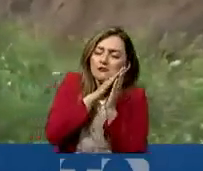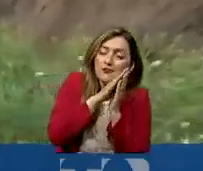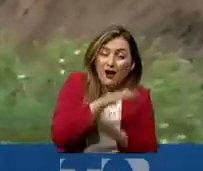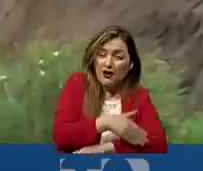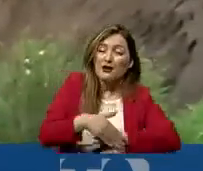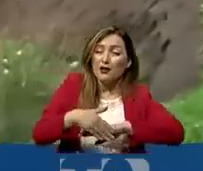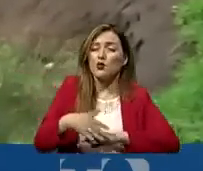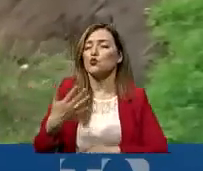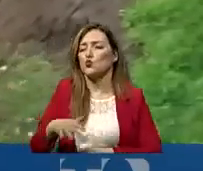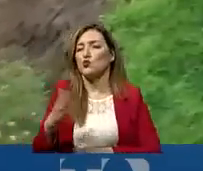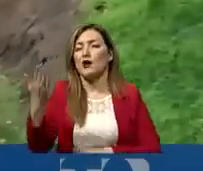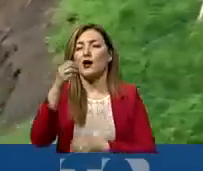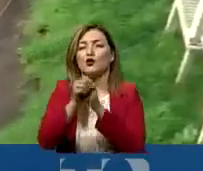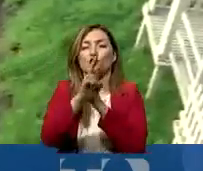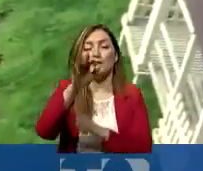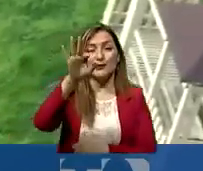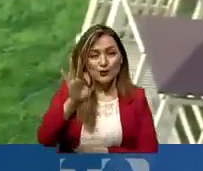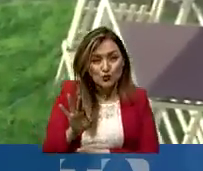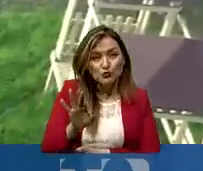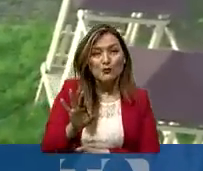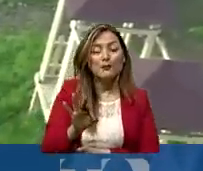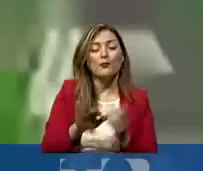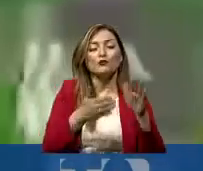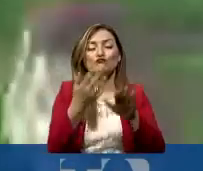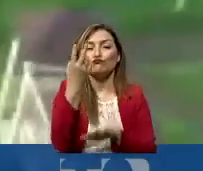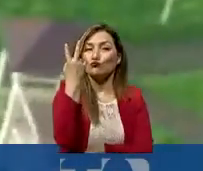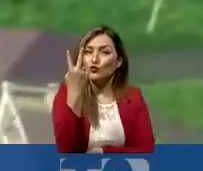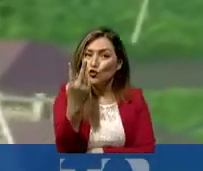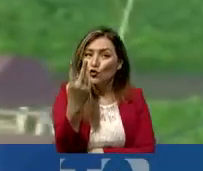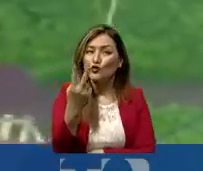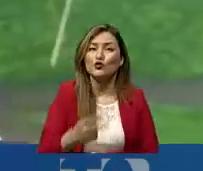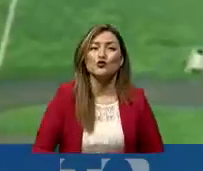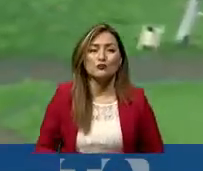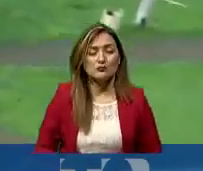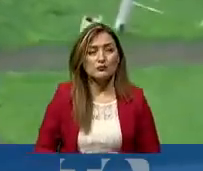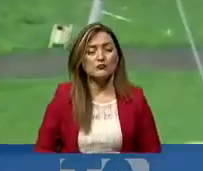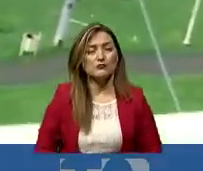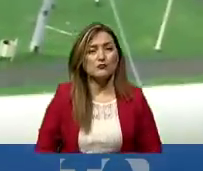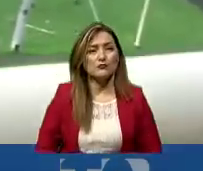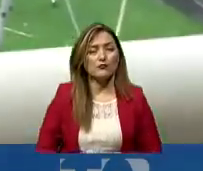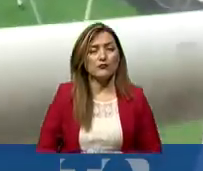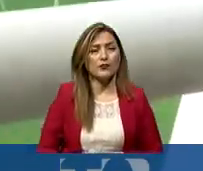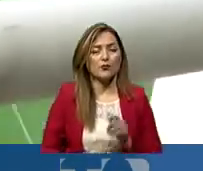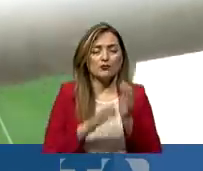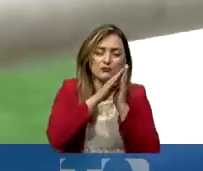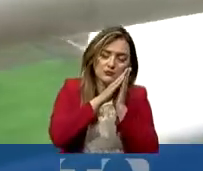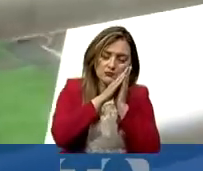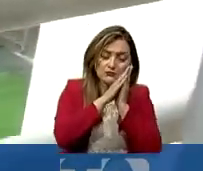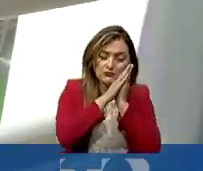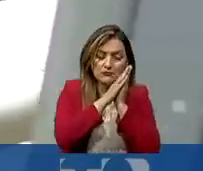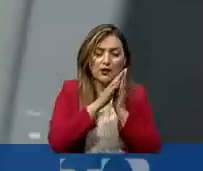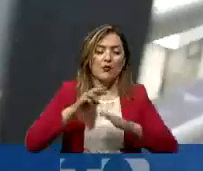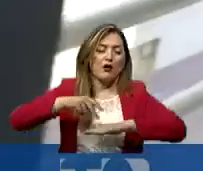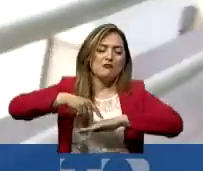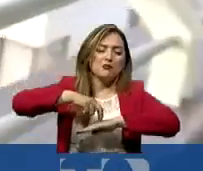año 19 hubo dos muertes por los indigentes que pernoctaban en el filo